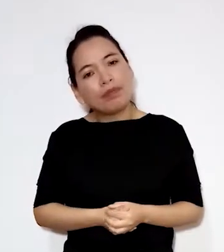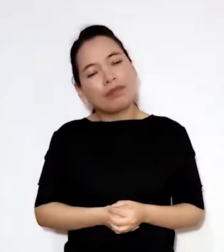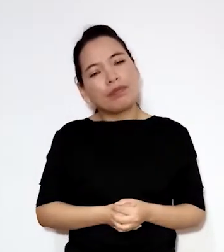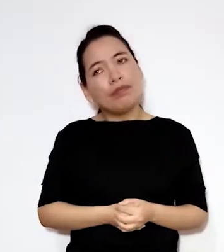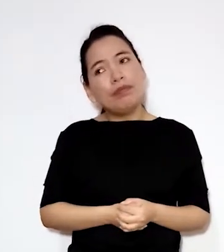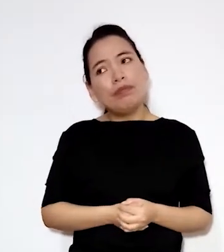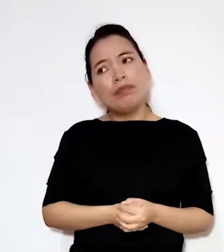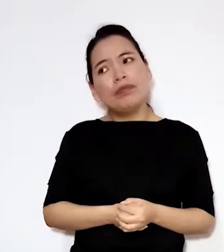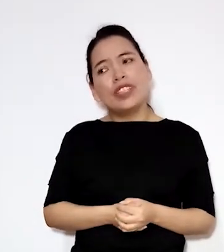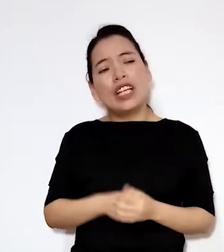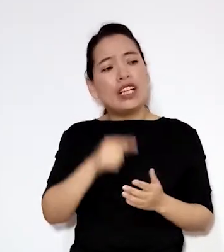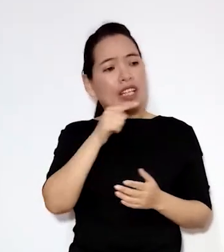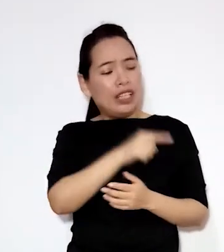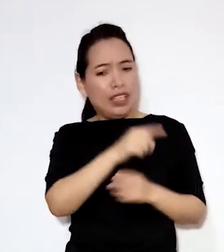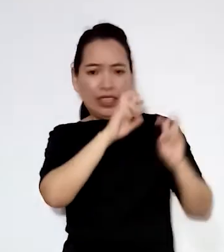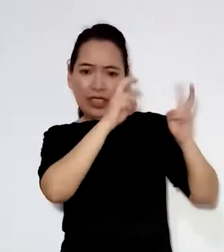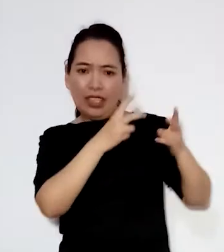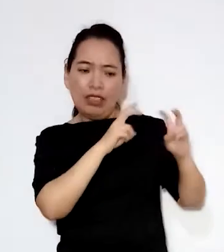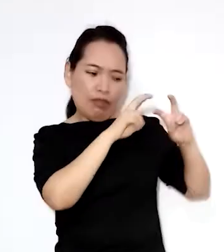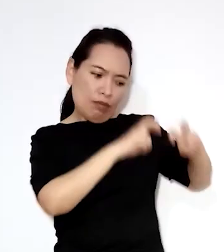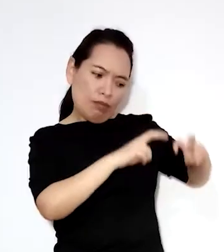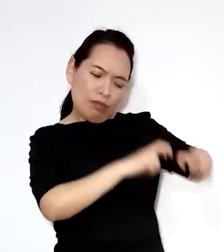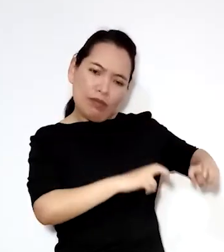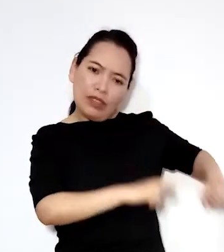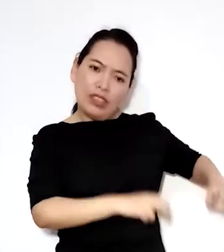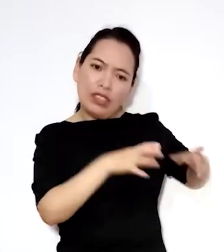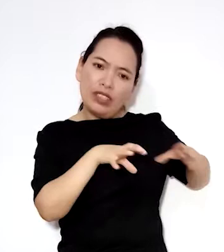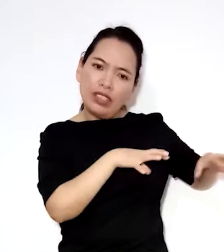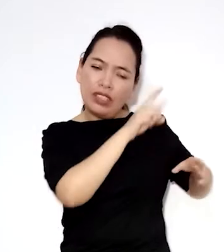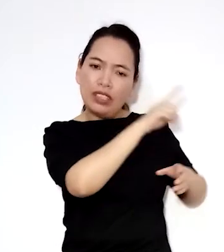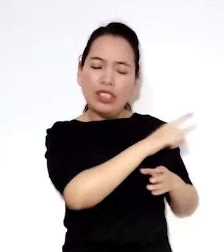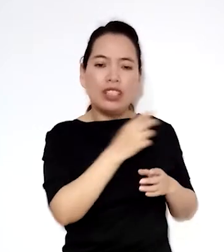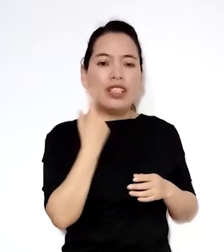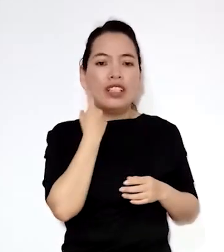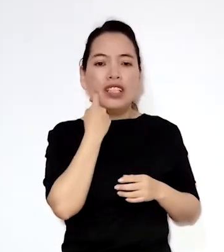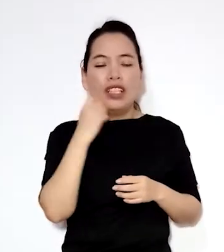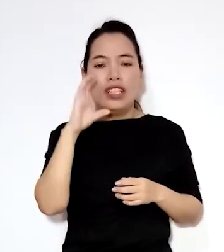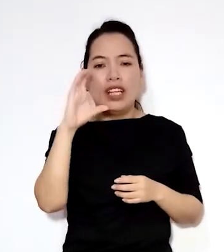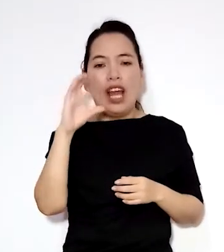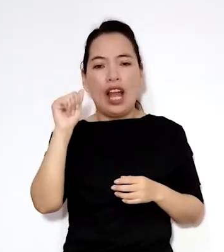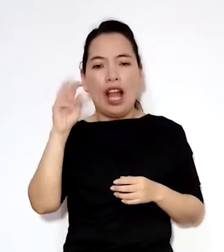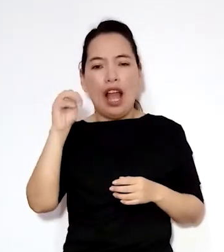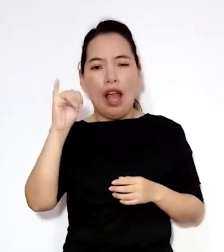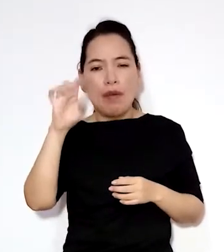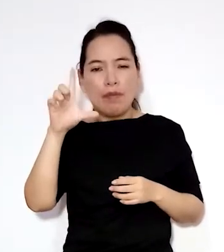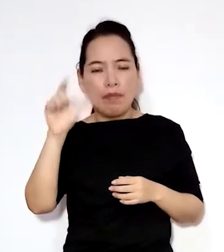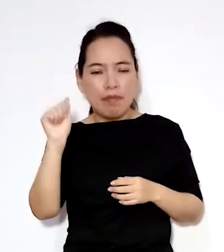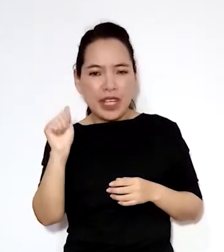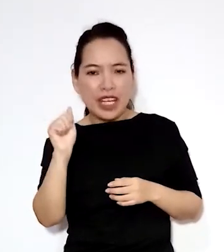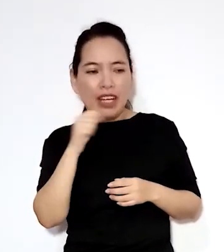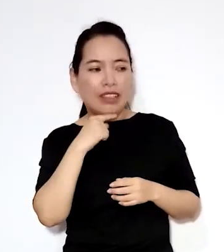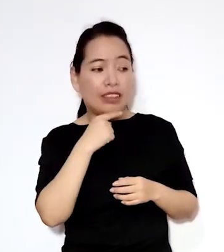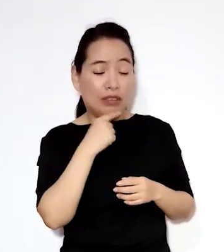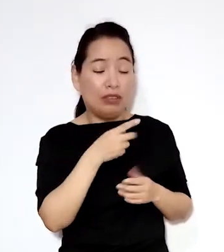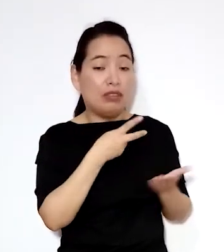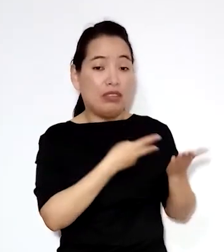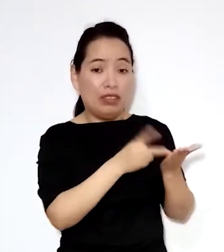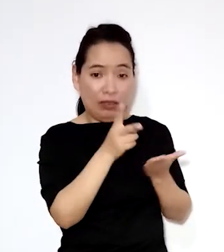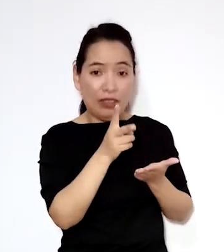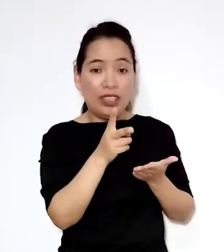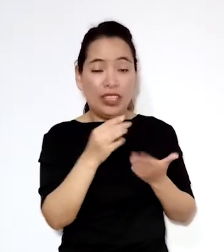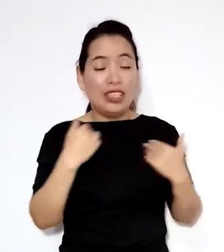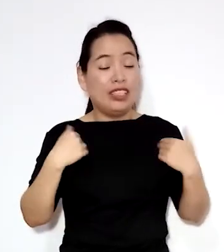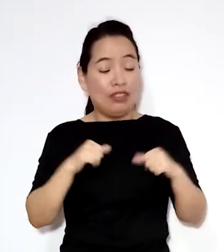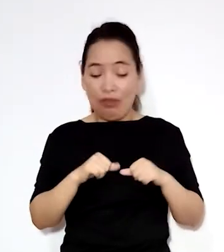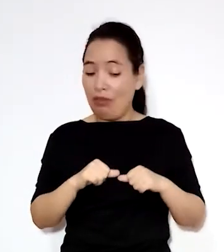inclusiva. El estudio que nos ha presentado hace un momento Camila, está claro